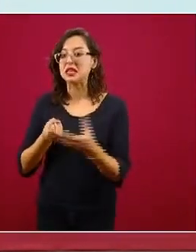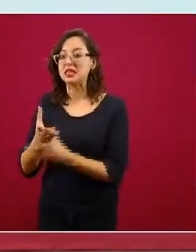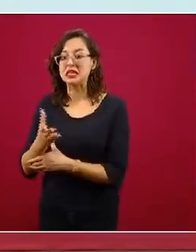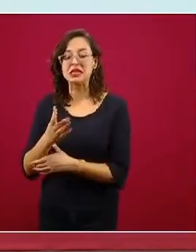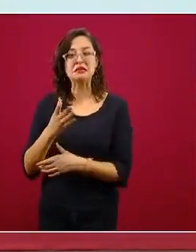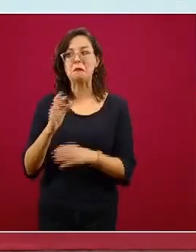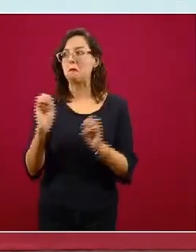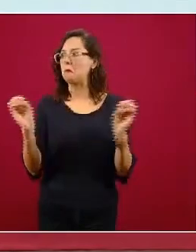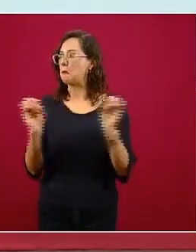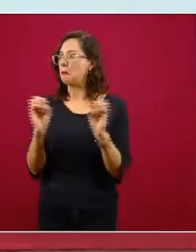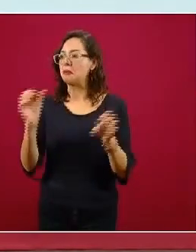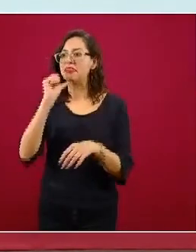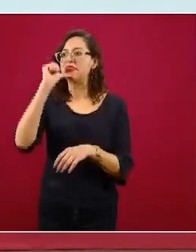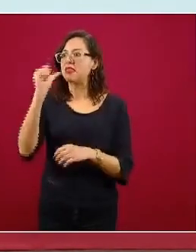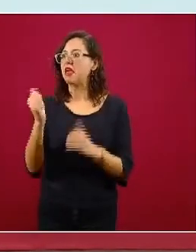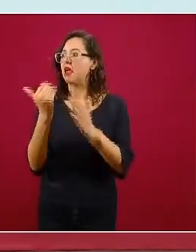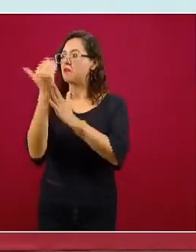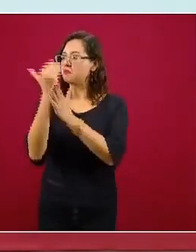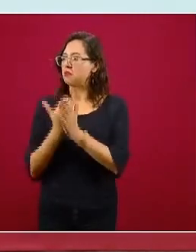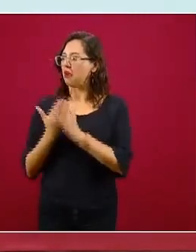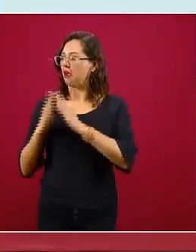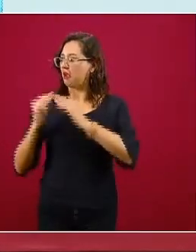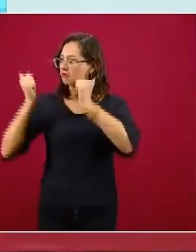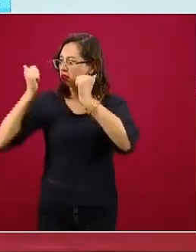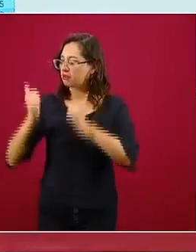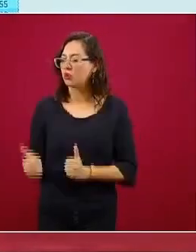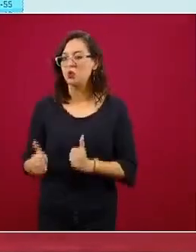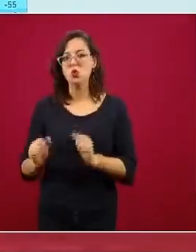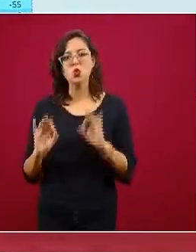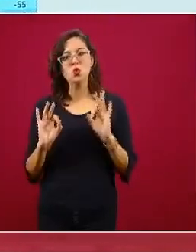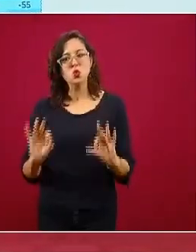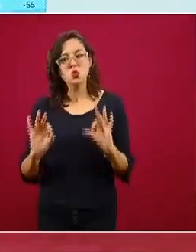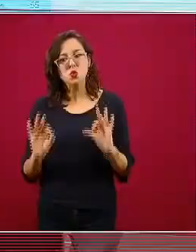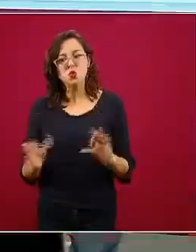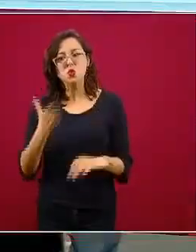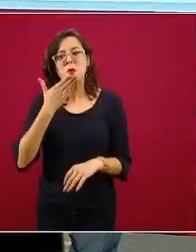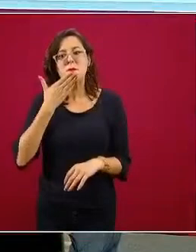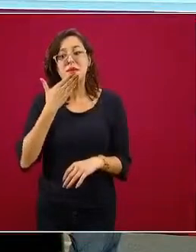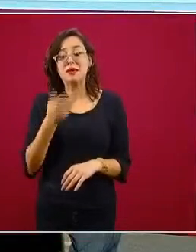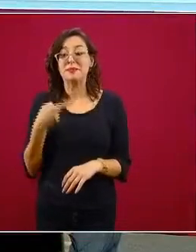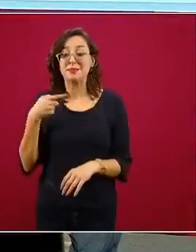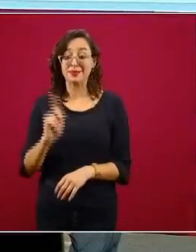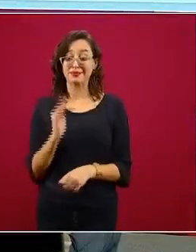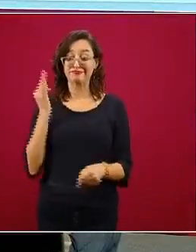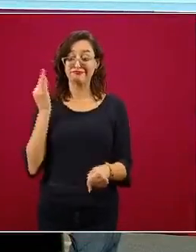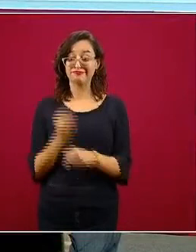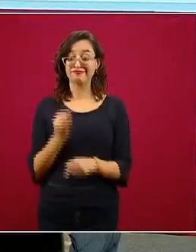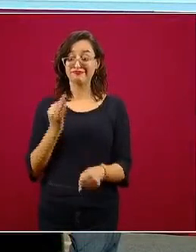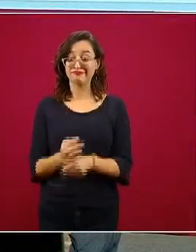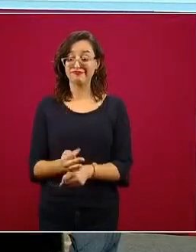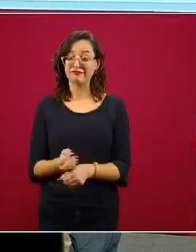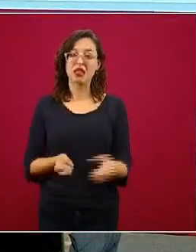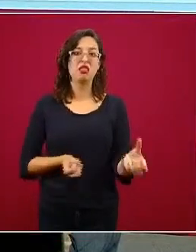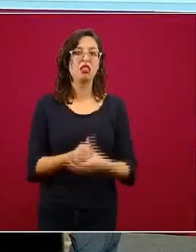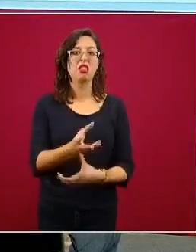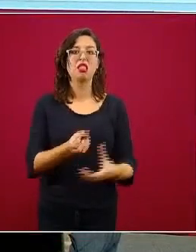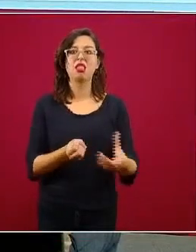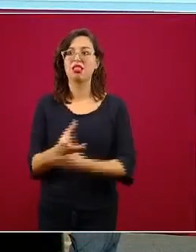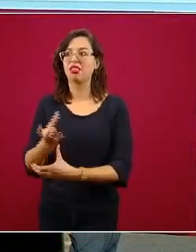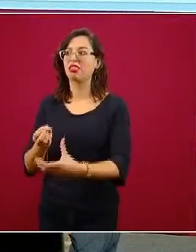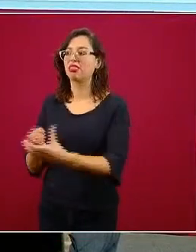otro 77, logró una excelente reducción de la movilidad, pero en este momento está teniendo un repunte.